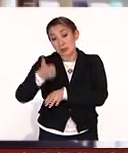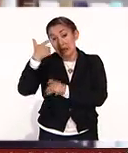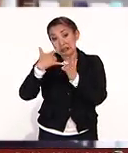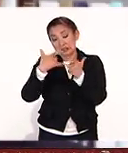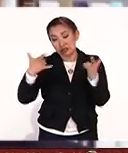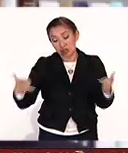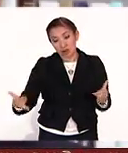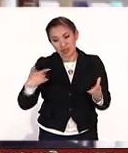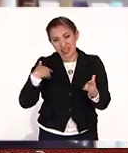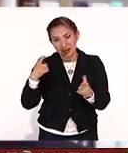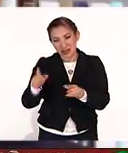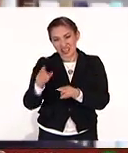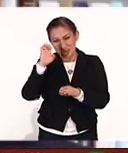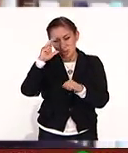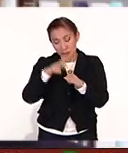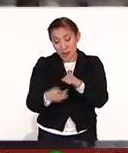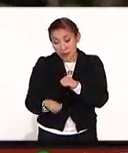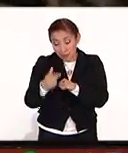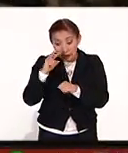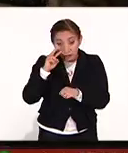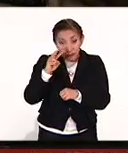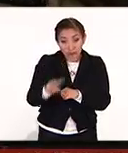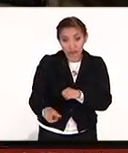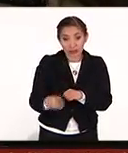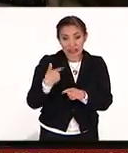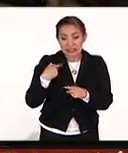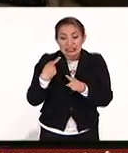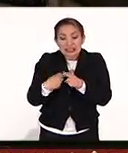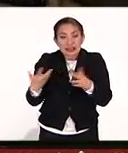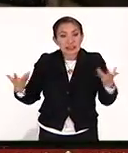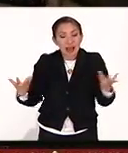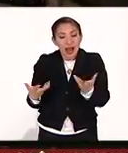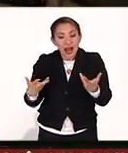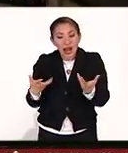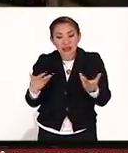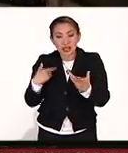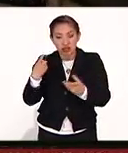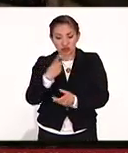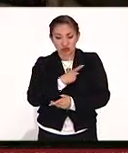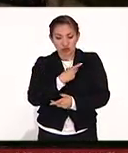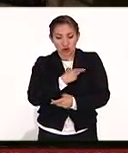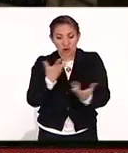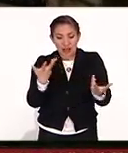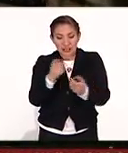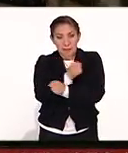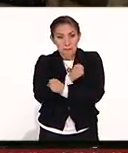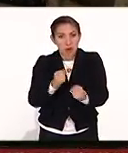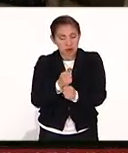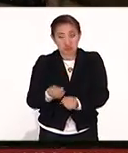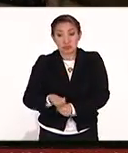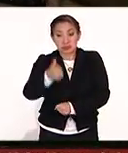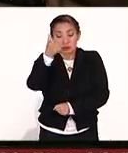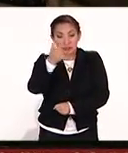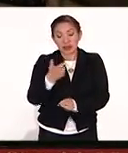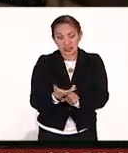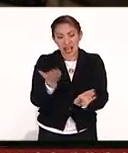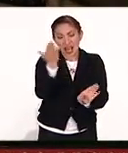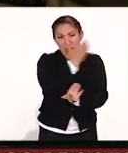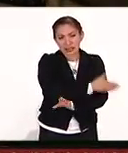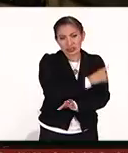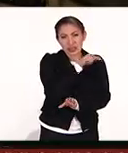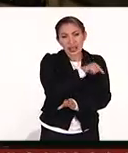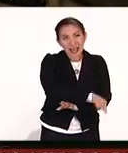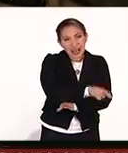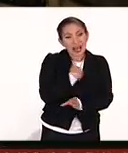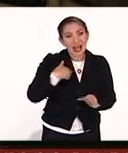de atentados terroristas en Europa en donde quienes lo cometen se inmolan, es decir, se dinamitan. Ya había pasado en los atentados